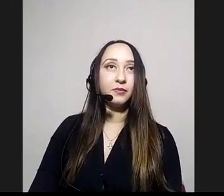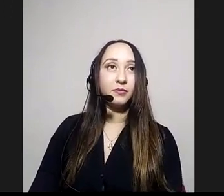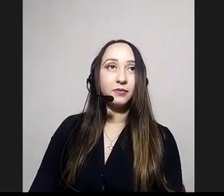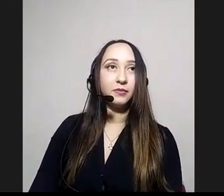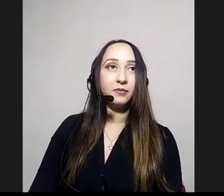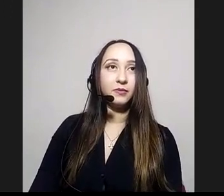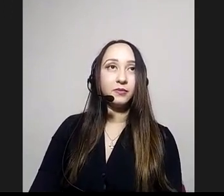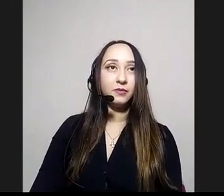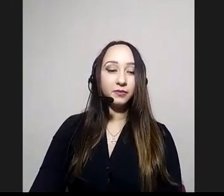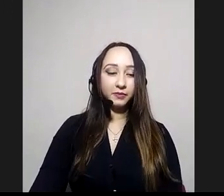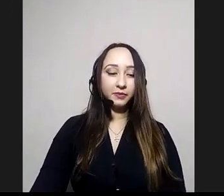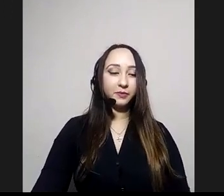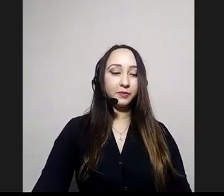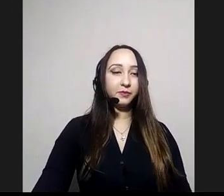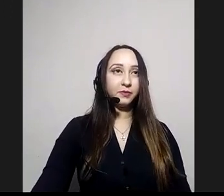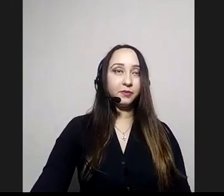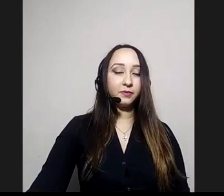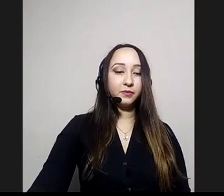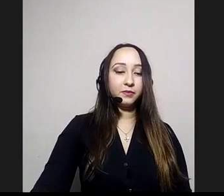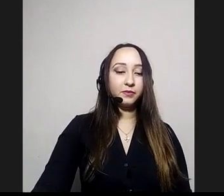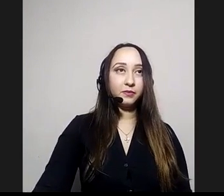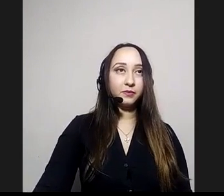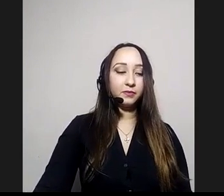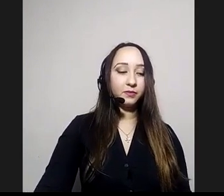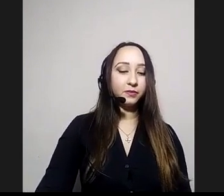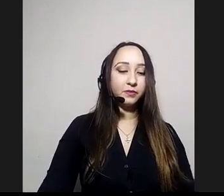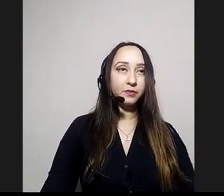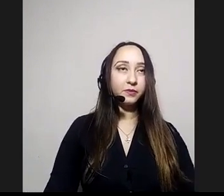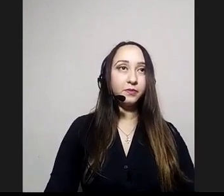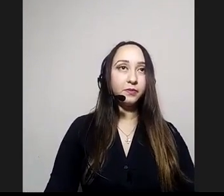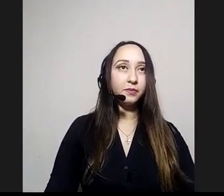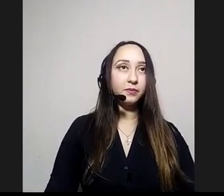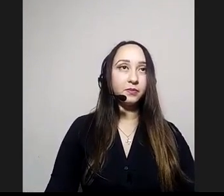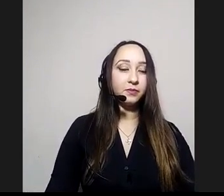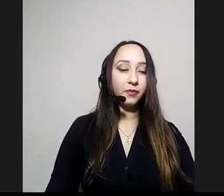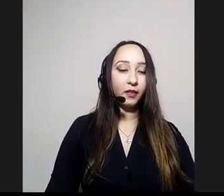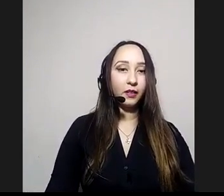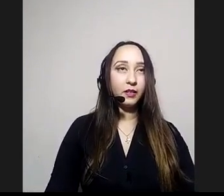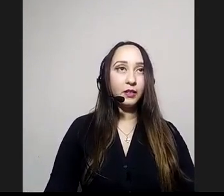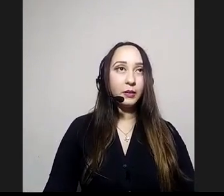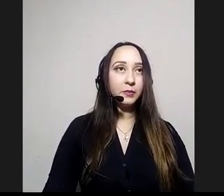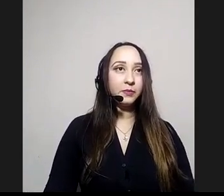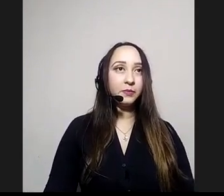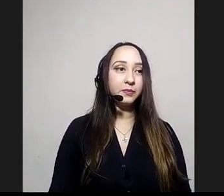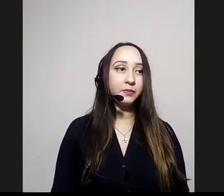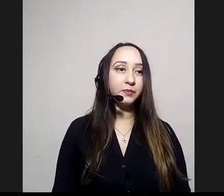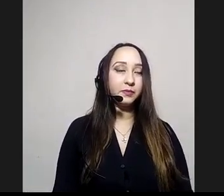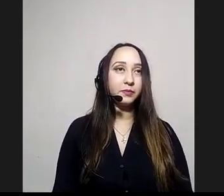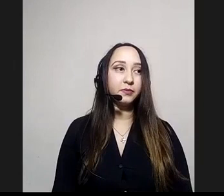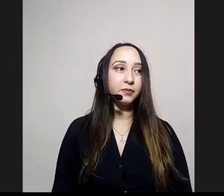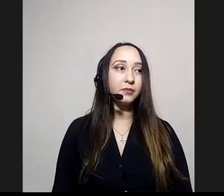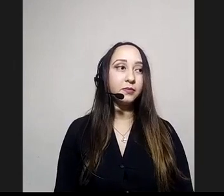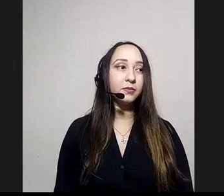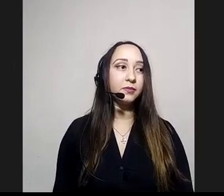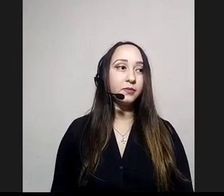Públicas y Protocolo y Prevención de Riesgos y Ergonomía. Tiene amplia experiencia en el área de talento humano